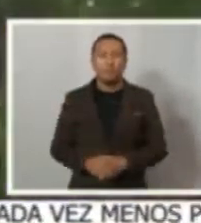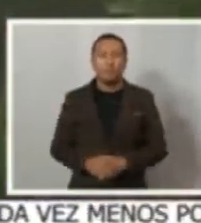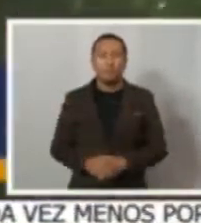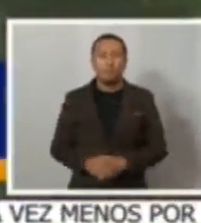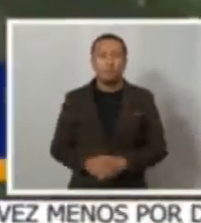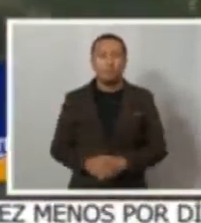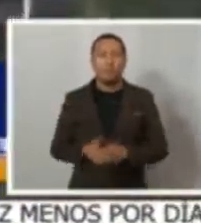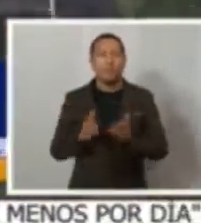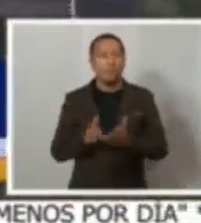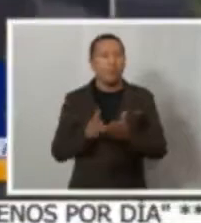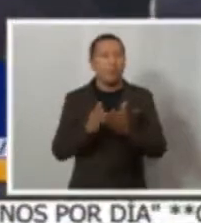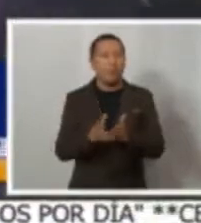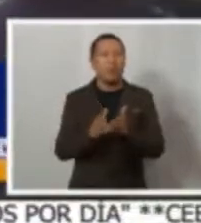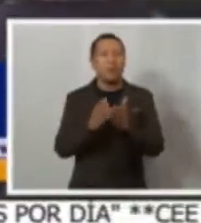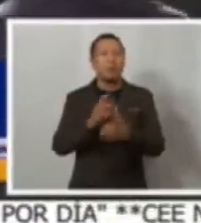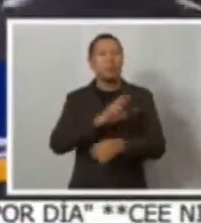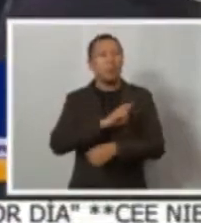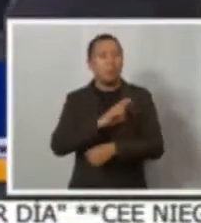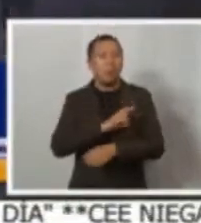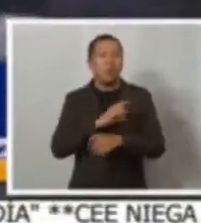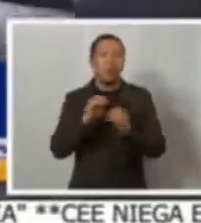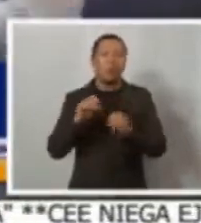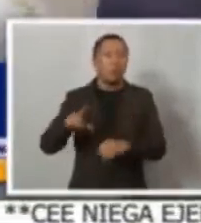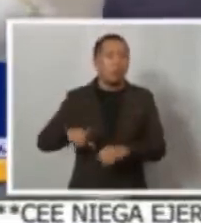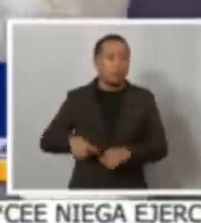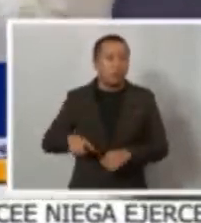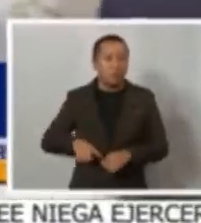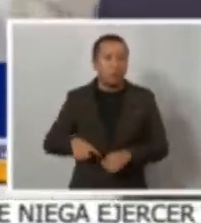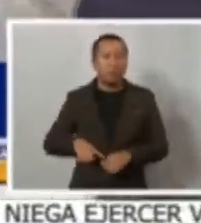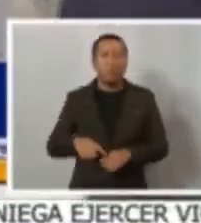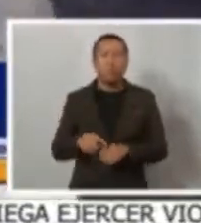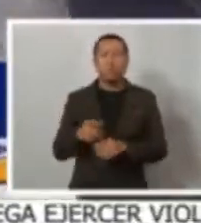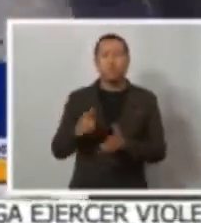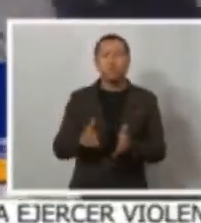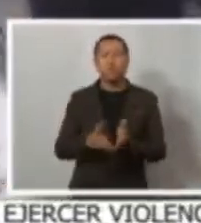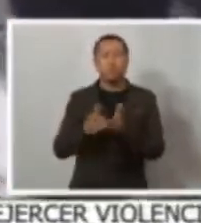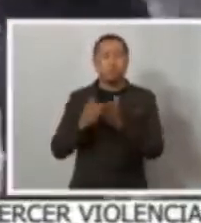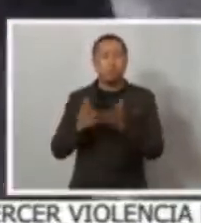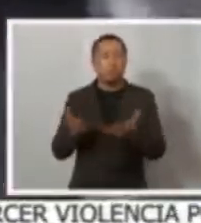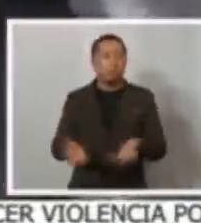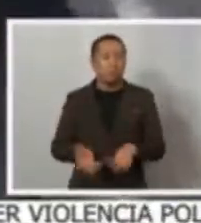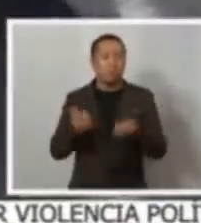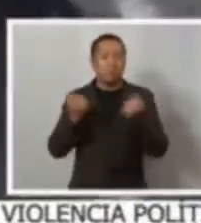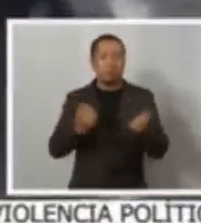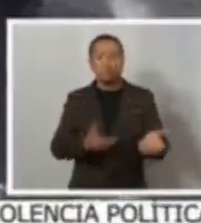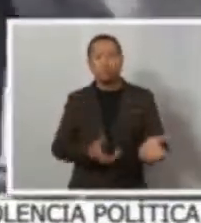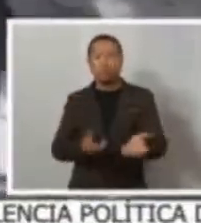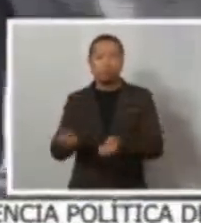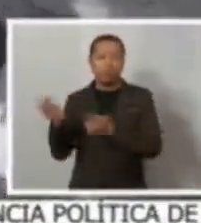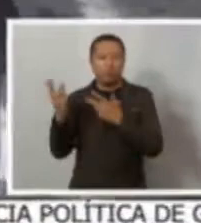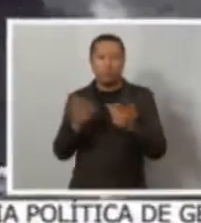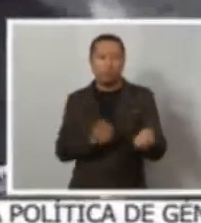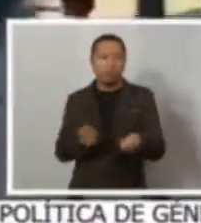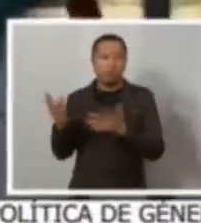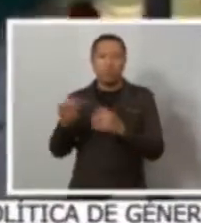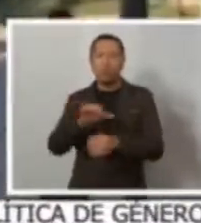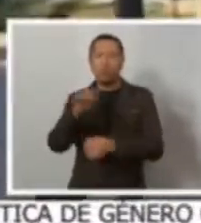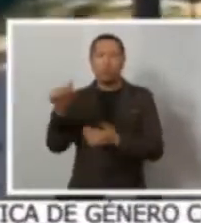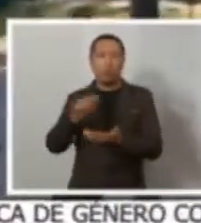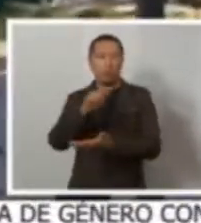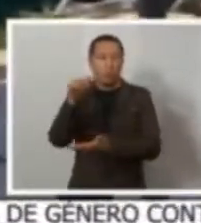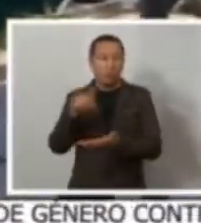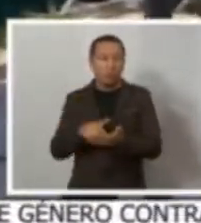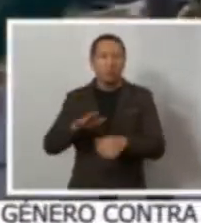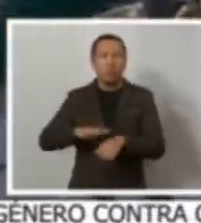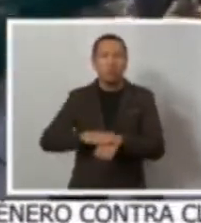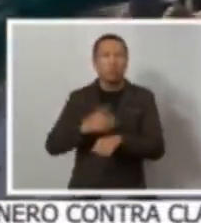embarcaciones menores, tanto privadas como de servicio público en Cancún, fueron evacuadas ante la llegada del huracán Delta para llevarlos a un sitio seguro y evitar que sufran